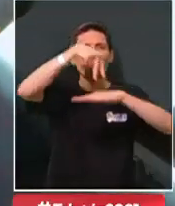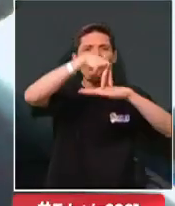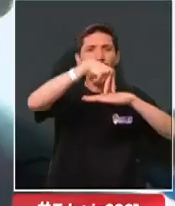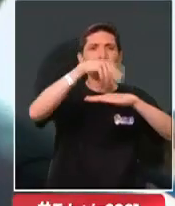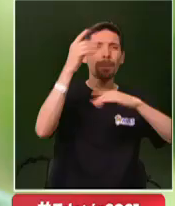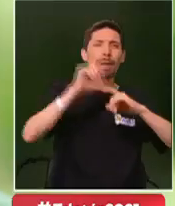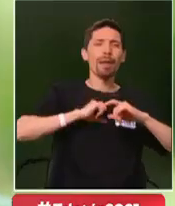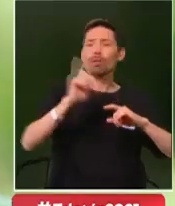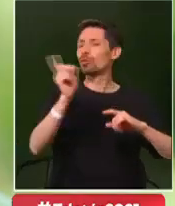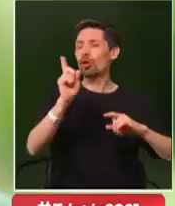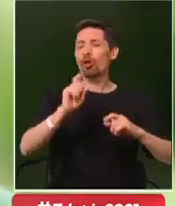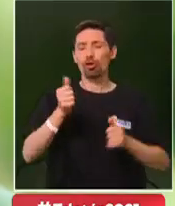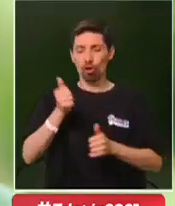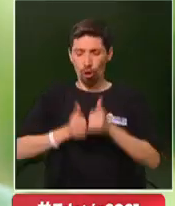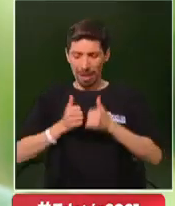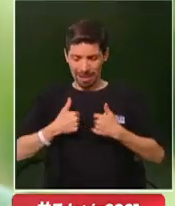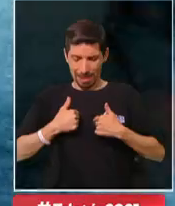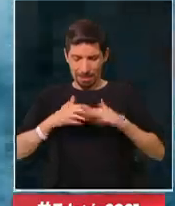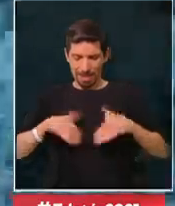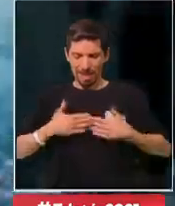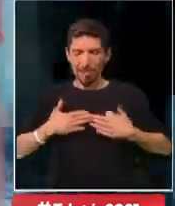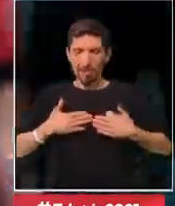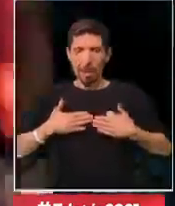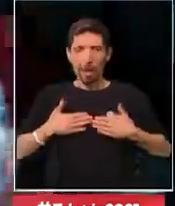misma. Y yo sé que ella puede.